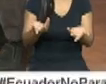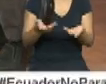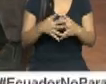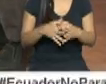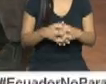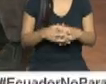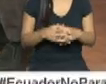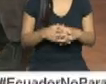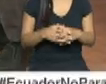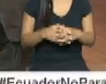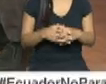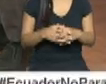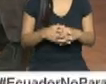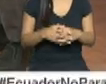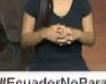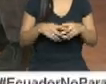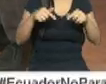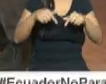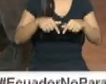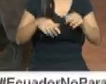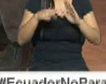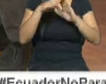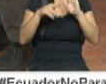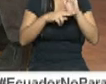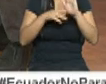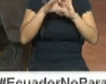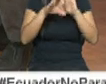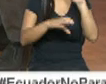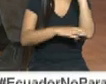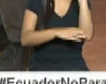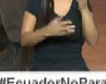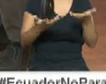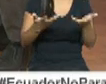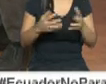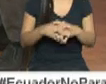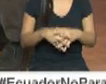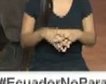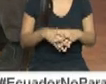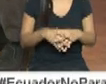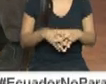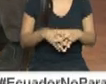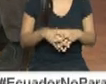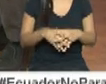cumpliendo acorde a la nueva Constitución? Para empezar, Ernesto Claude era